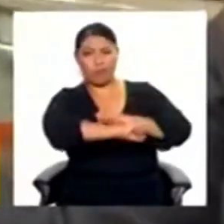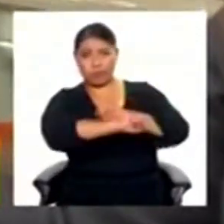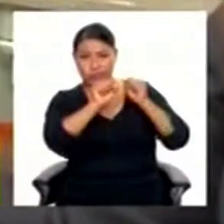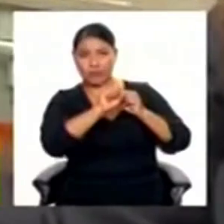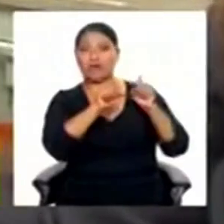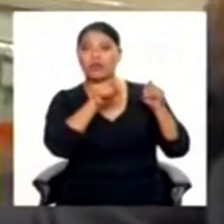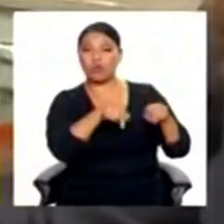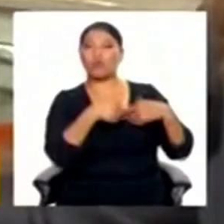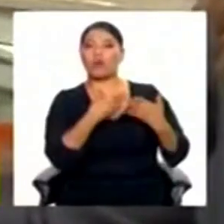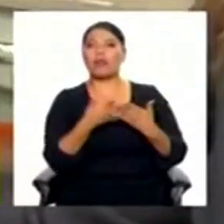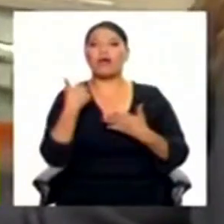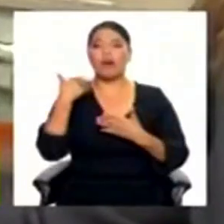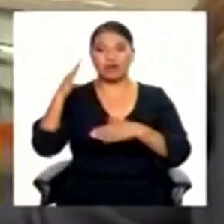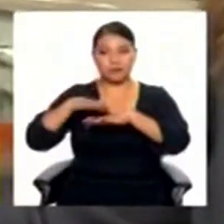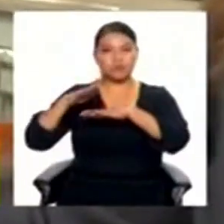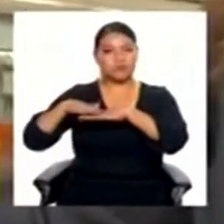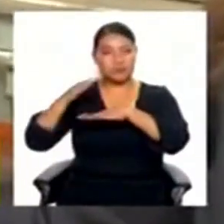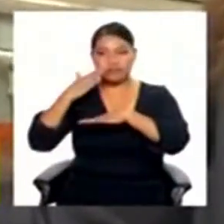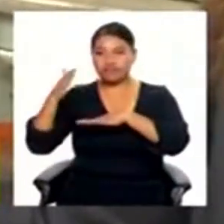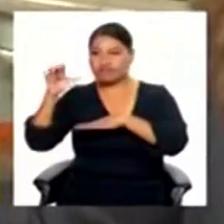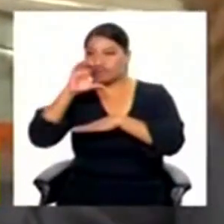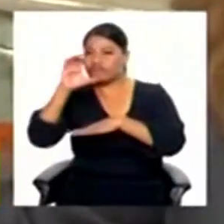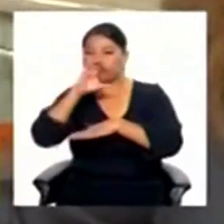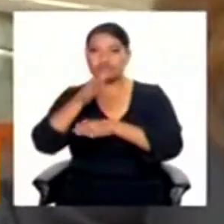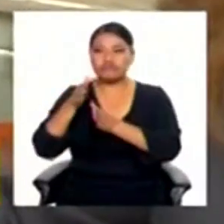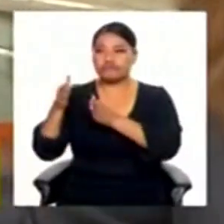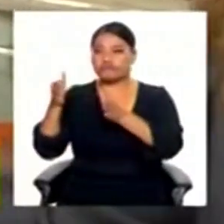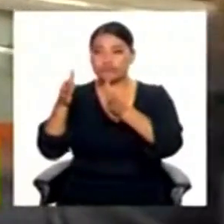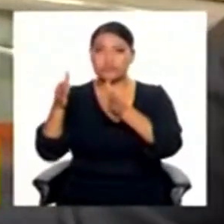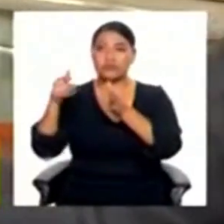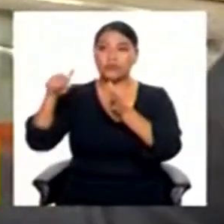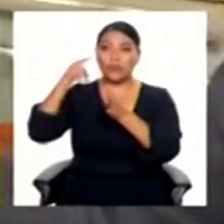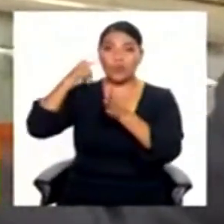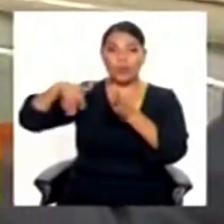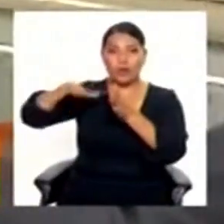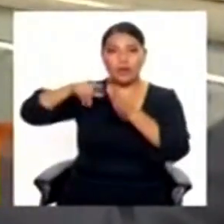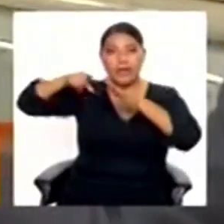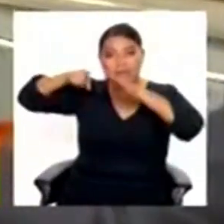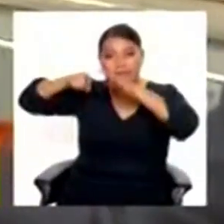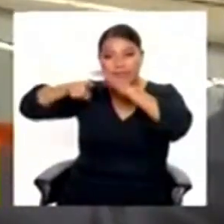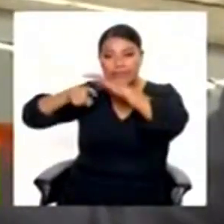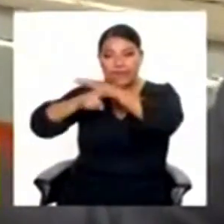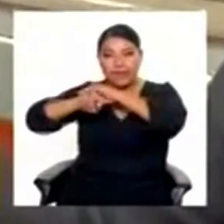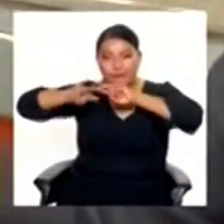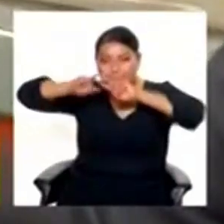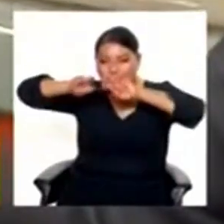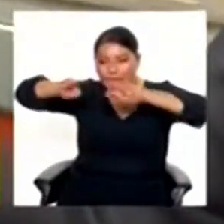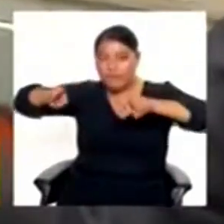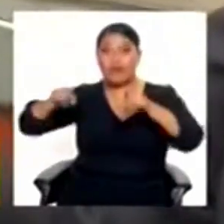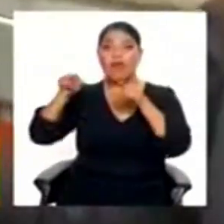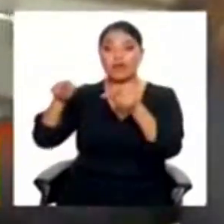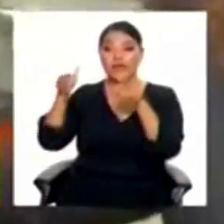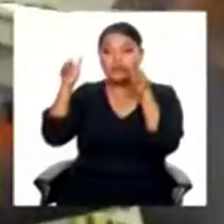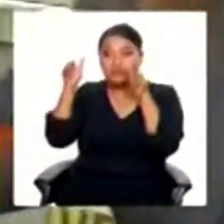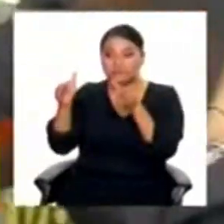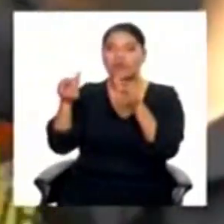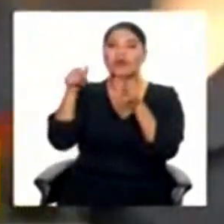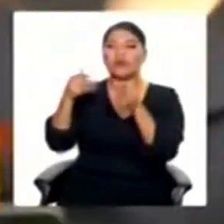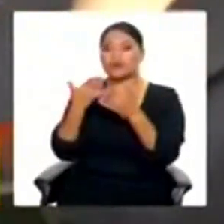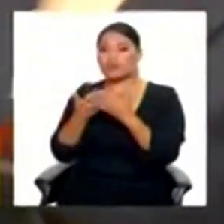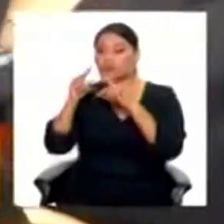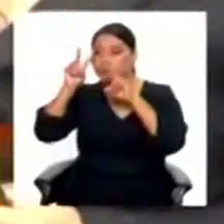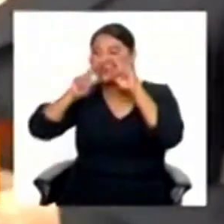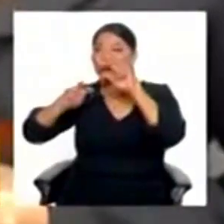unas políticas desarrolladas, se ha efectuado apreciaciones de situación de inteligencia para generar un mayor ahínco en las intervenciones. Es por